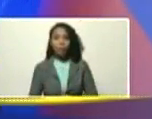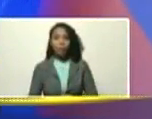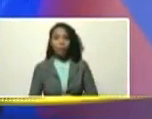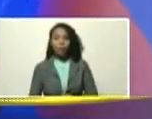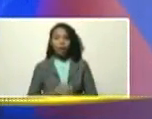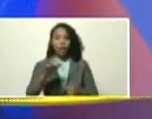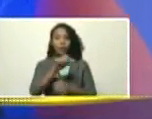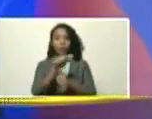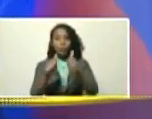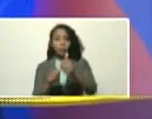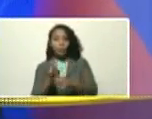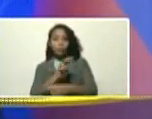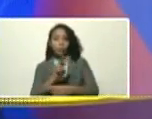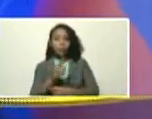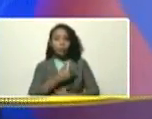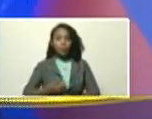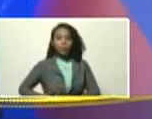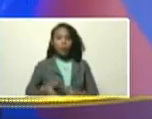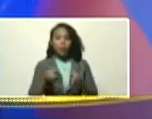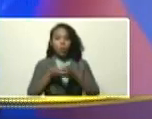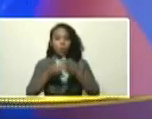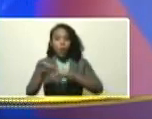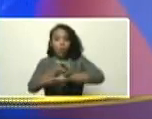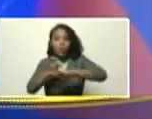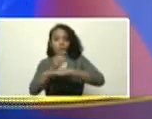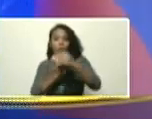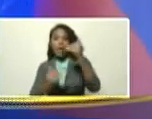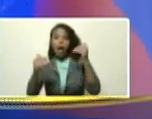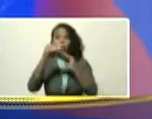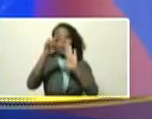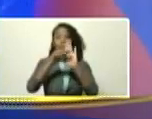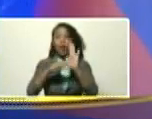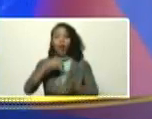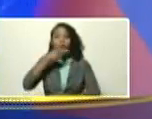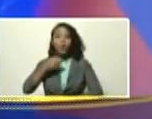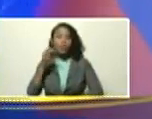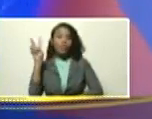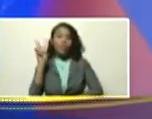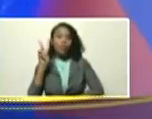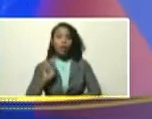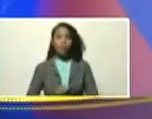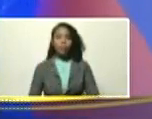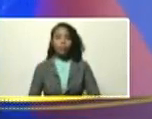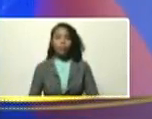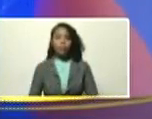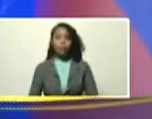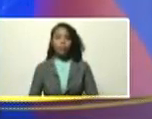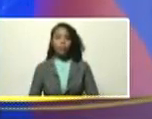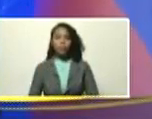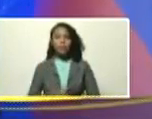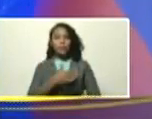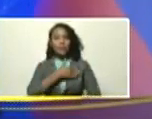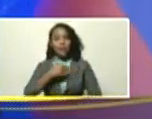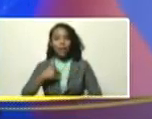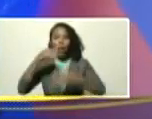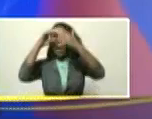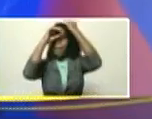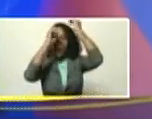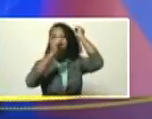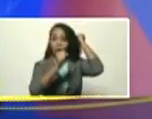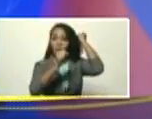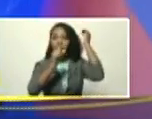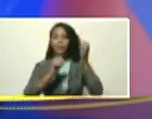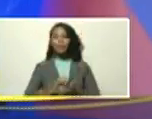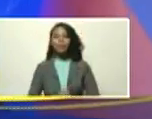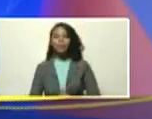copresidente de la Comisión Intergubernamental de Alto Nivel Rusia-Venezuela, querido embajador